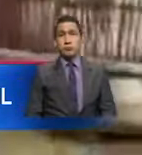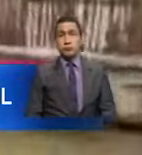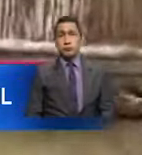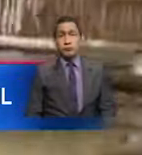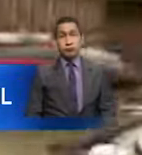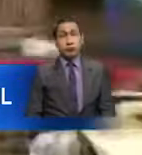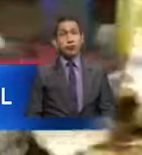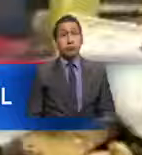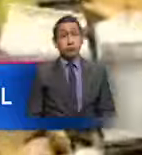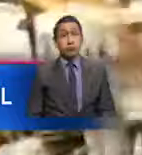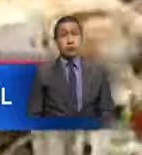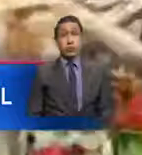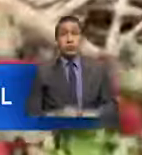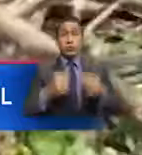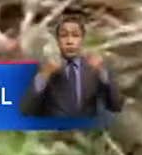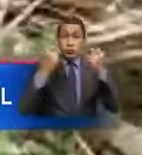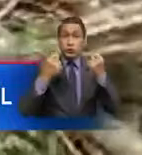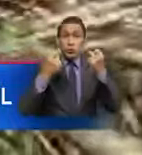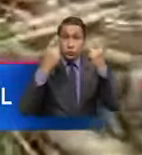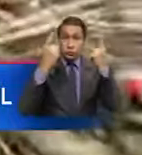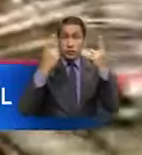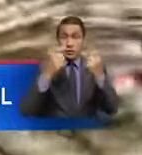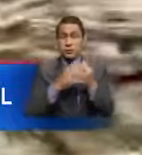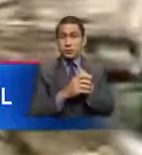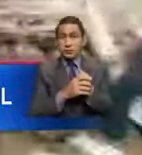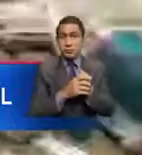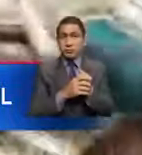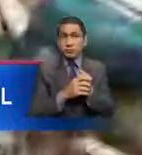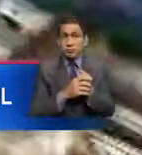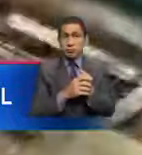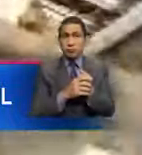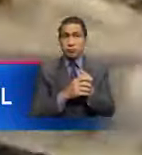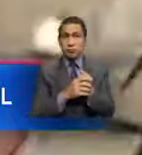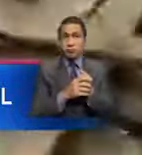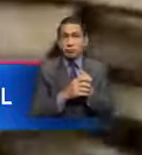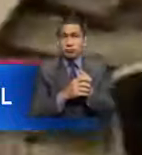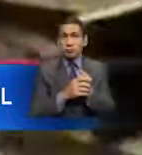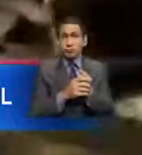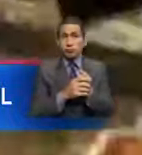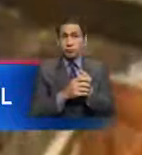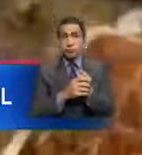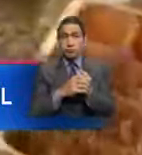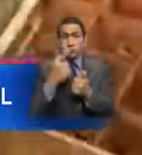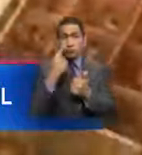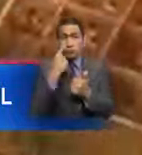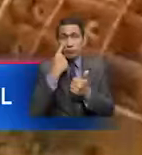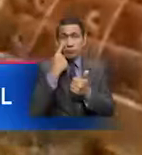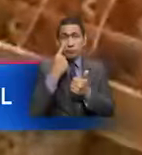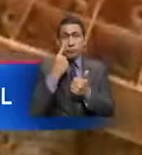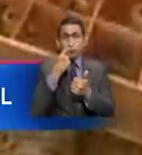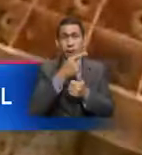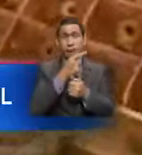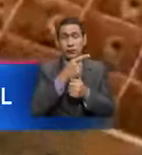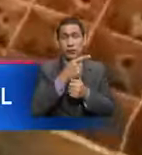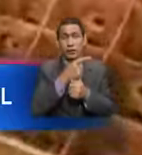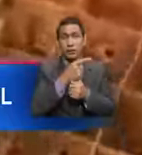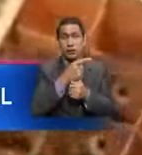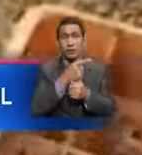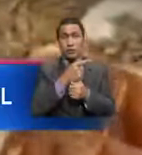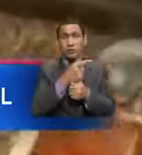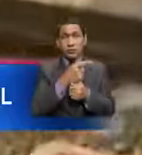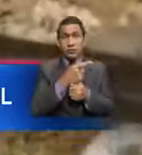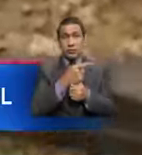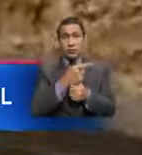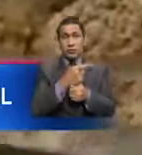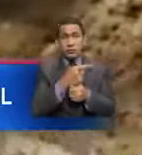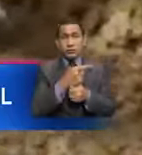Impresionante lo que vivieron acá. De hecho, esta parte de acá, mi camarógrafo Alejandro López, mira, Caridad y amigos en casa, esto que ustedes están viendo, por ejemplo, corresponde